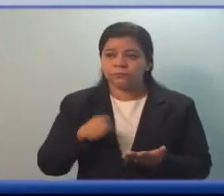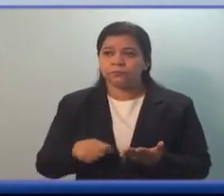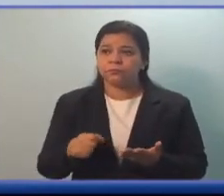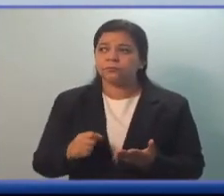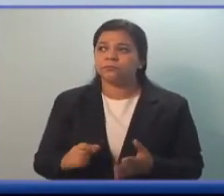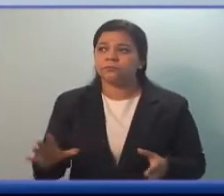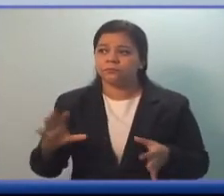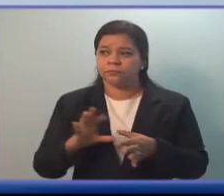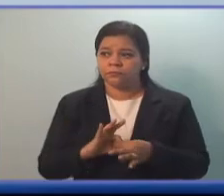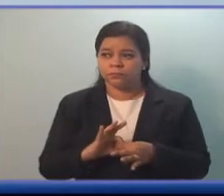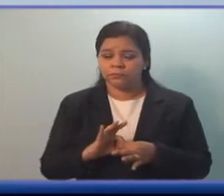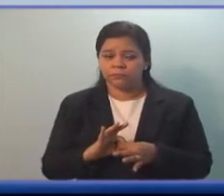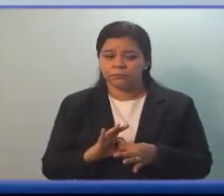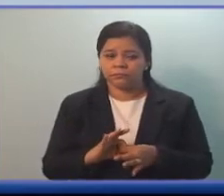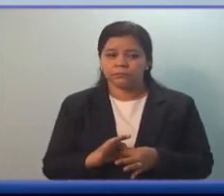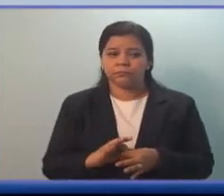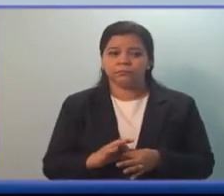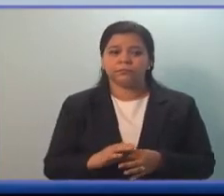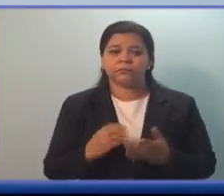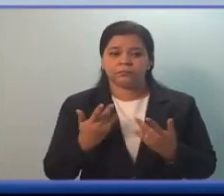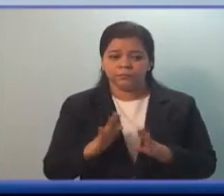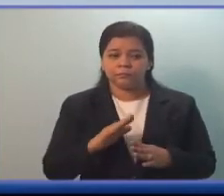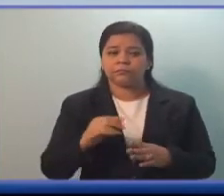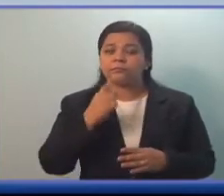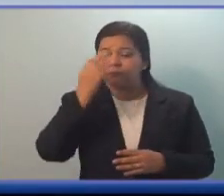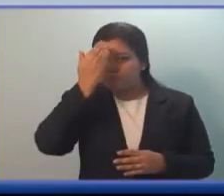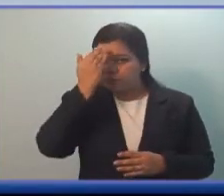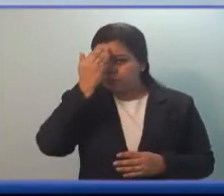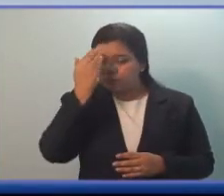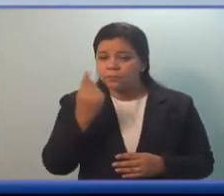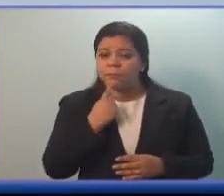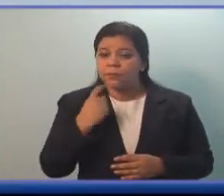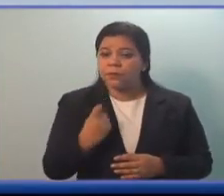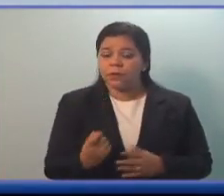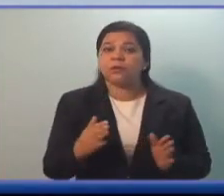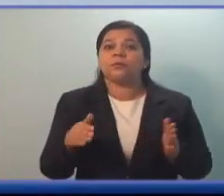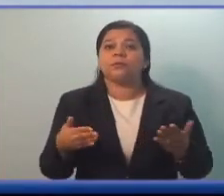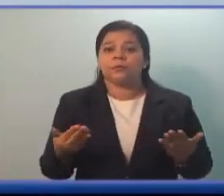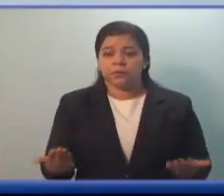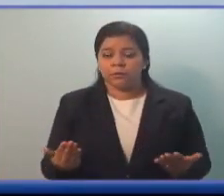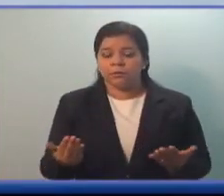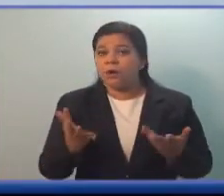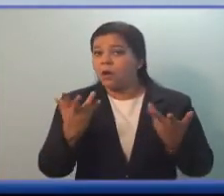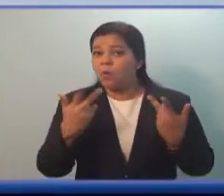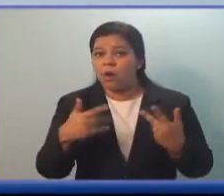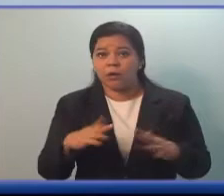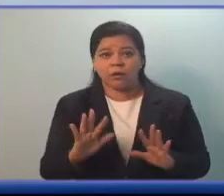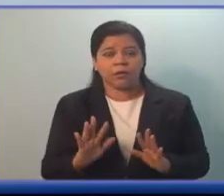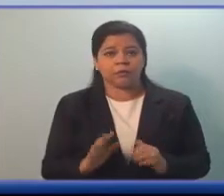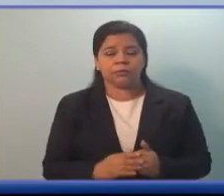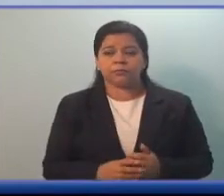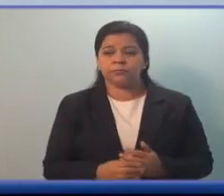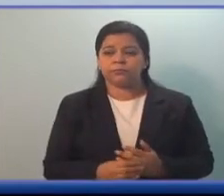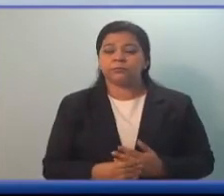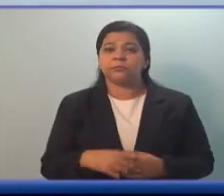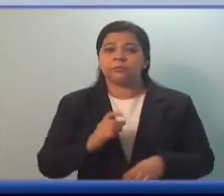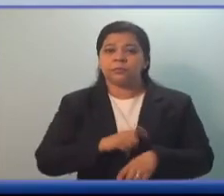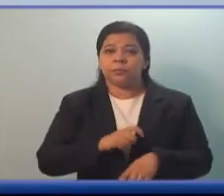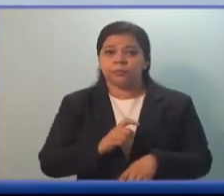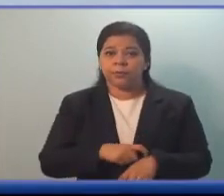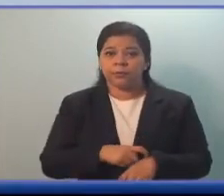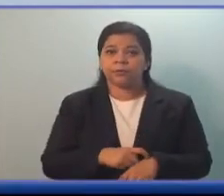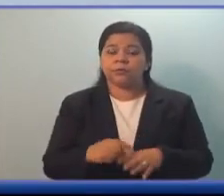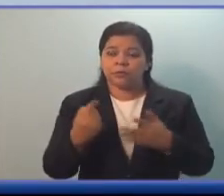adscritos a la Corte, que ya sabemos quiénes son, ¿verdad?, para cualquier, dijéramos, momento en que tengan